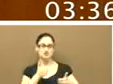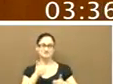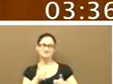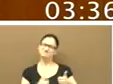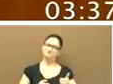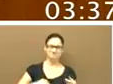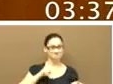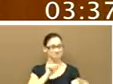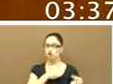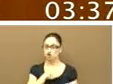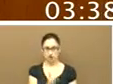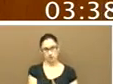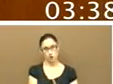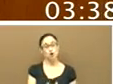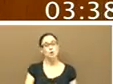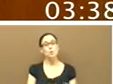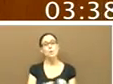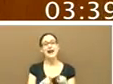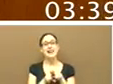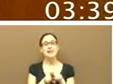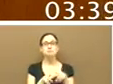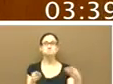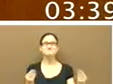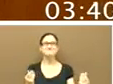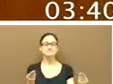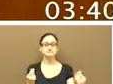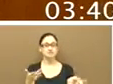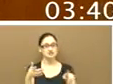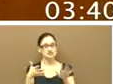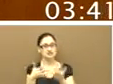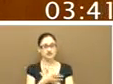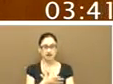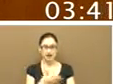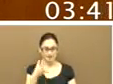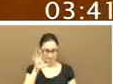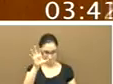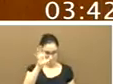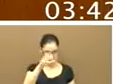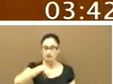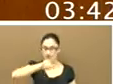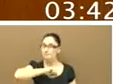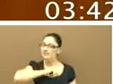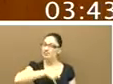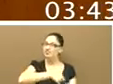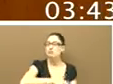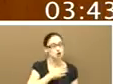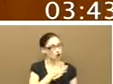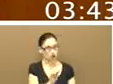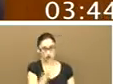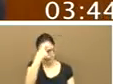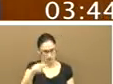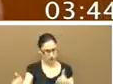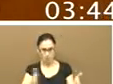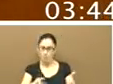interpretada como una posición que debilita la posición de nuestro país en un momento dificilísimo de nuestra historia